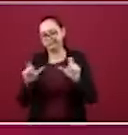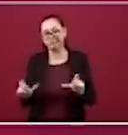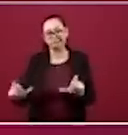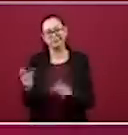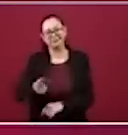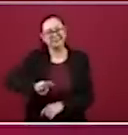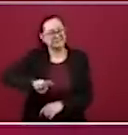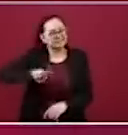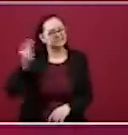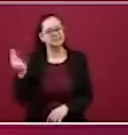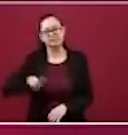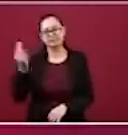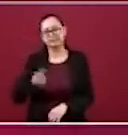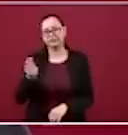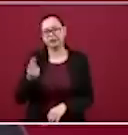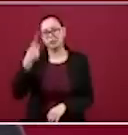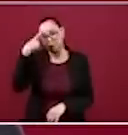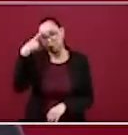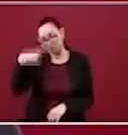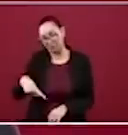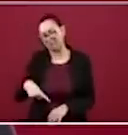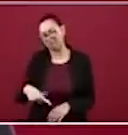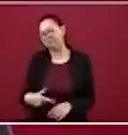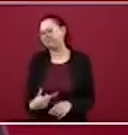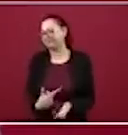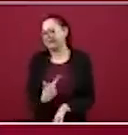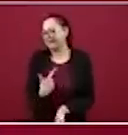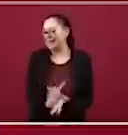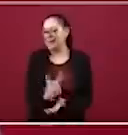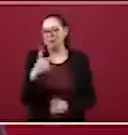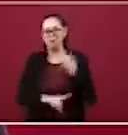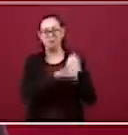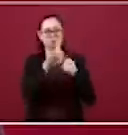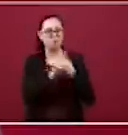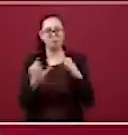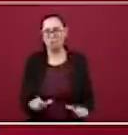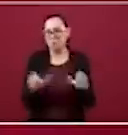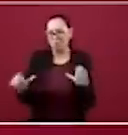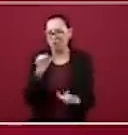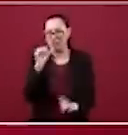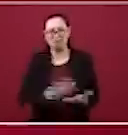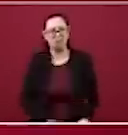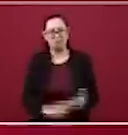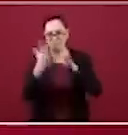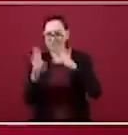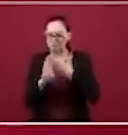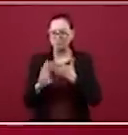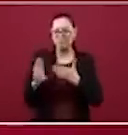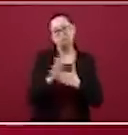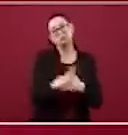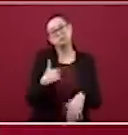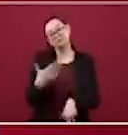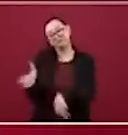para enfrentar el grave problema de la inseguridad y de la violencia. Es un